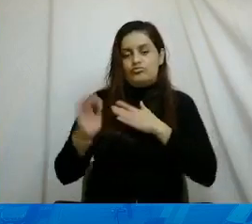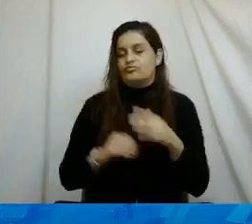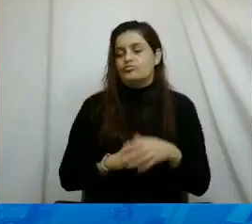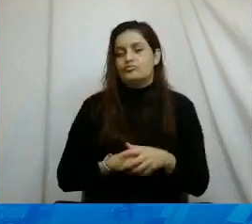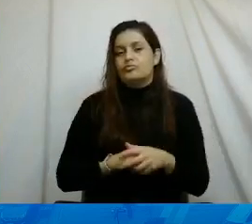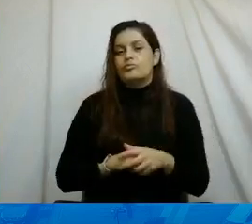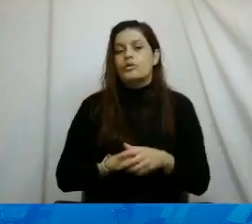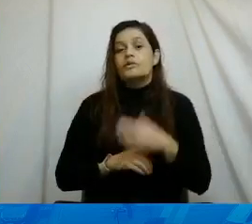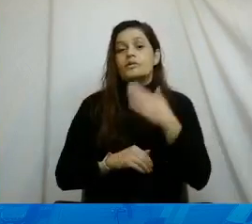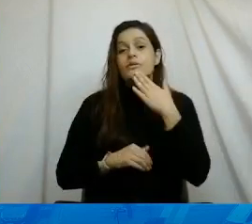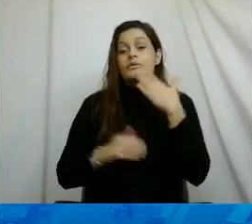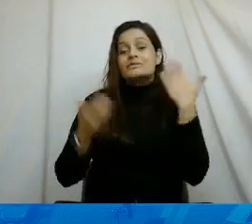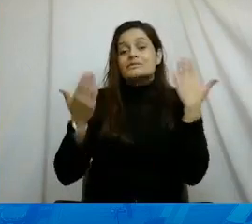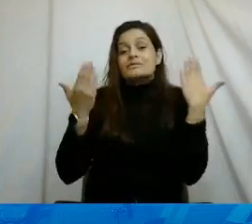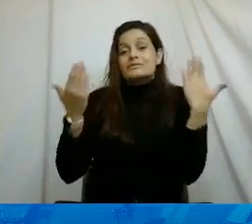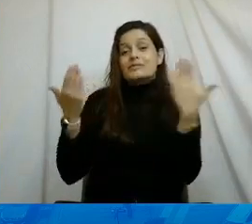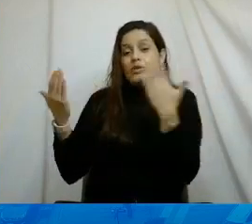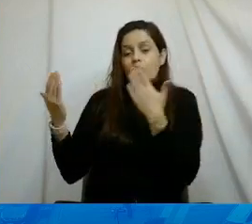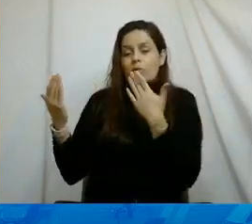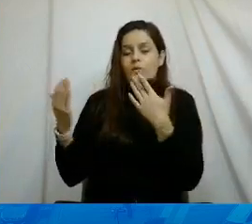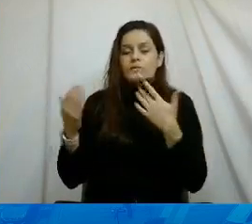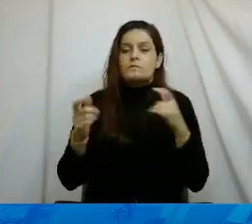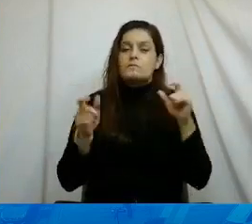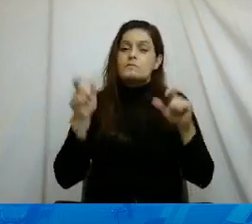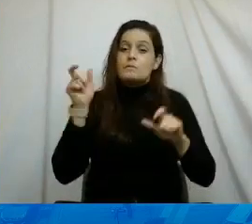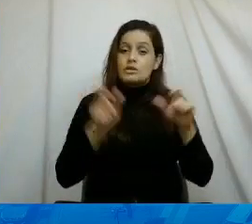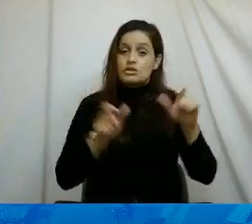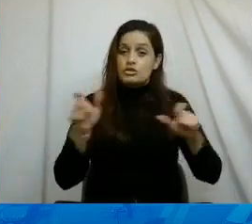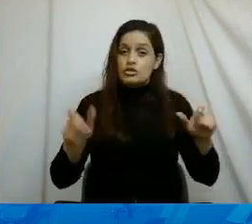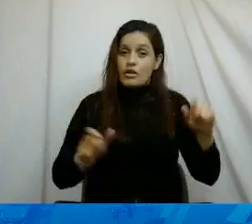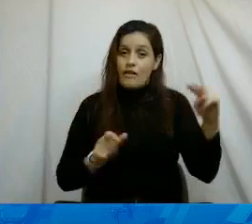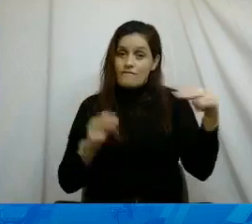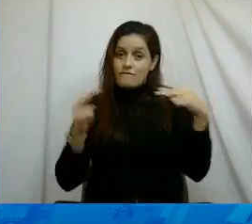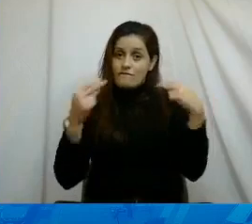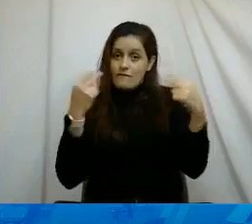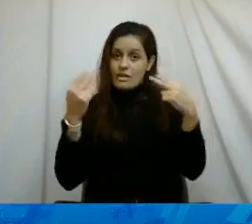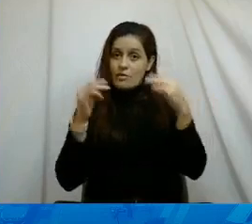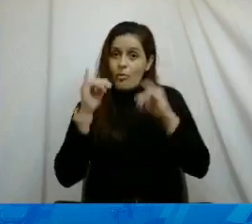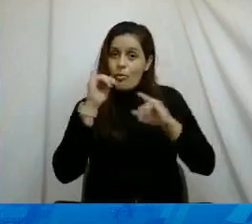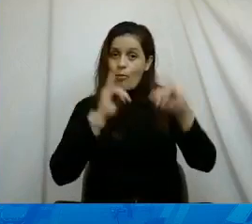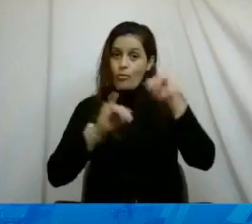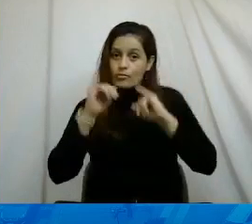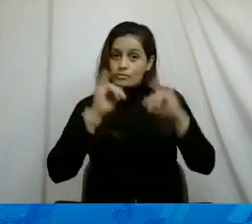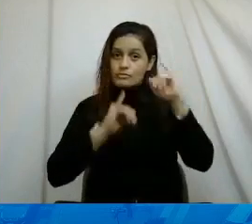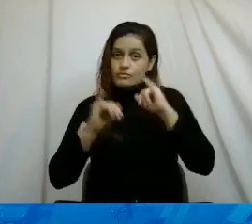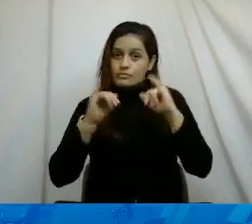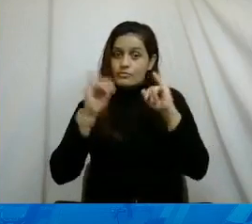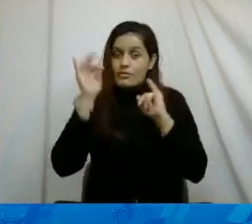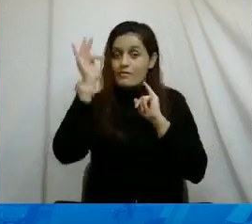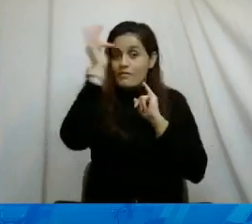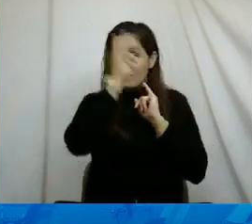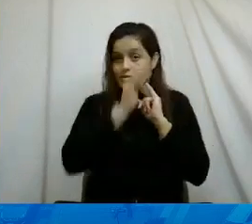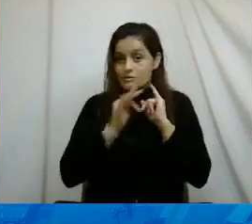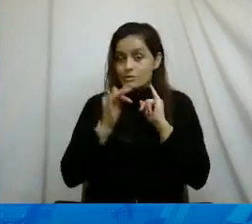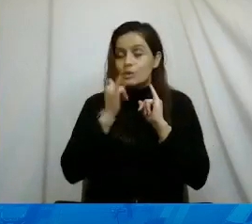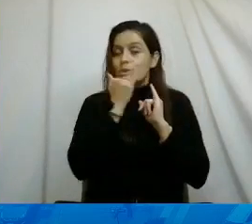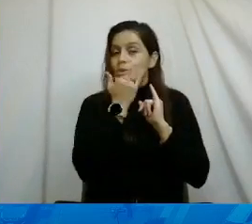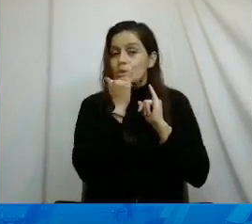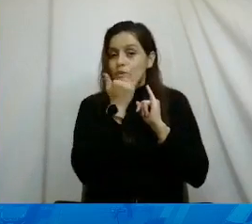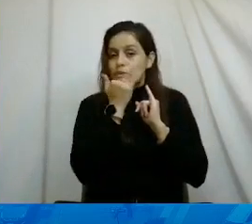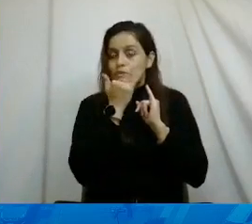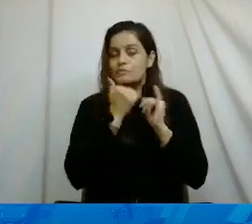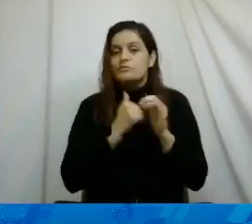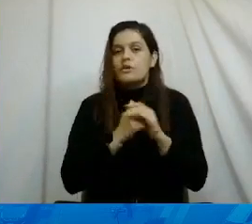Un saludo, por cierto, a quienes nos ven a través de la transmisión, que